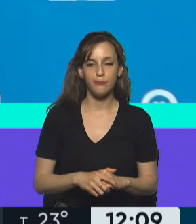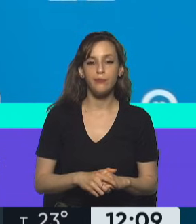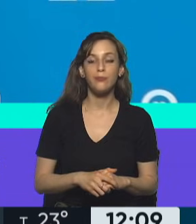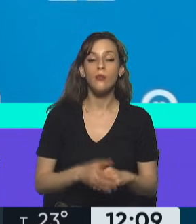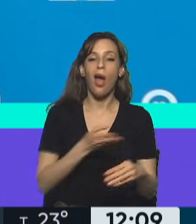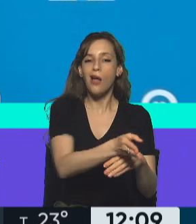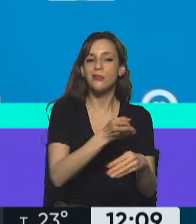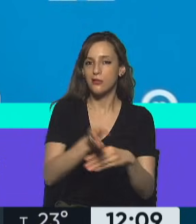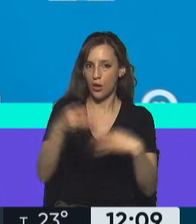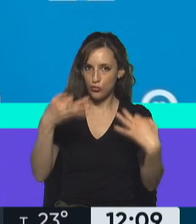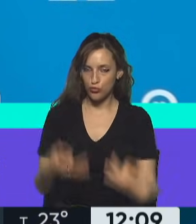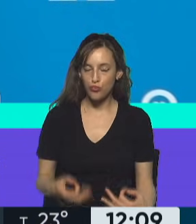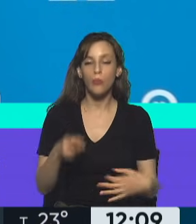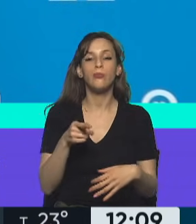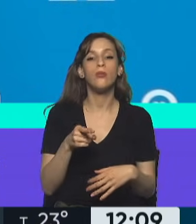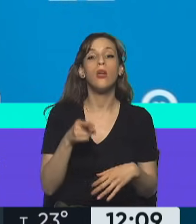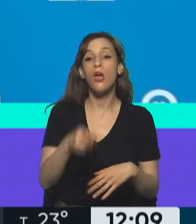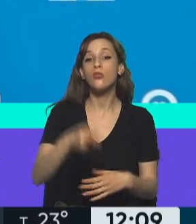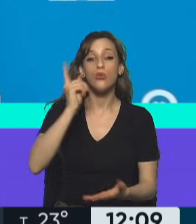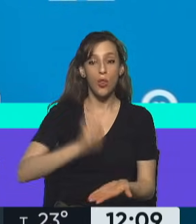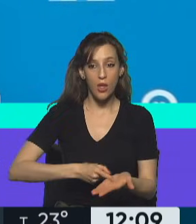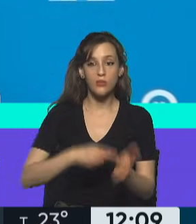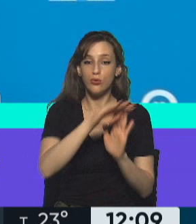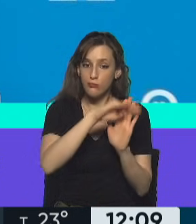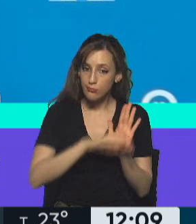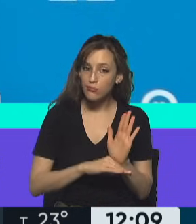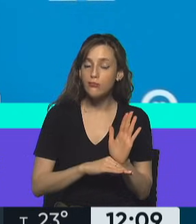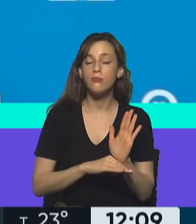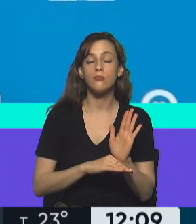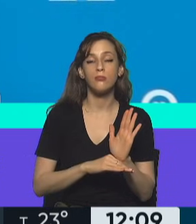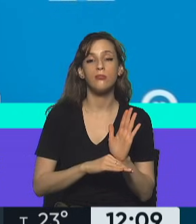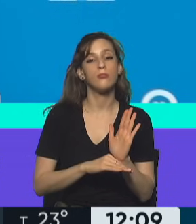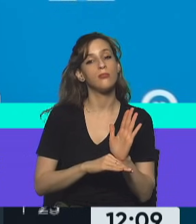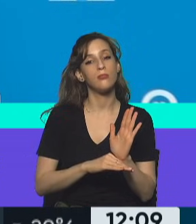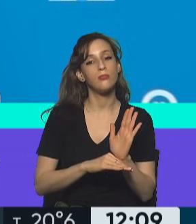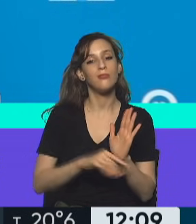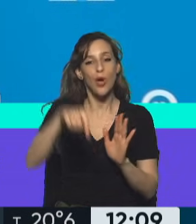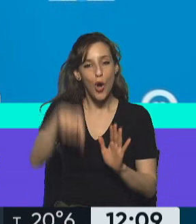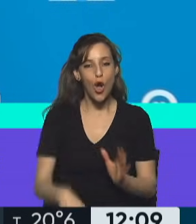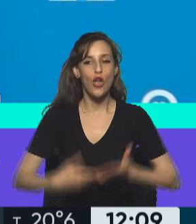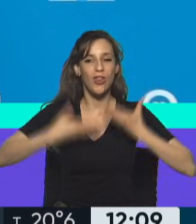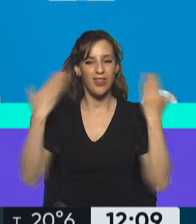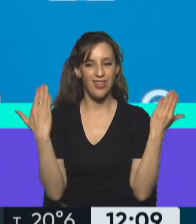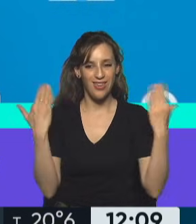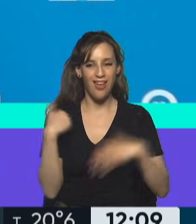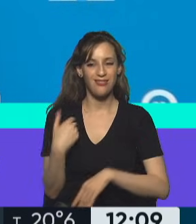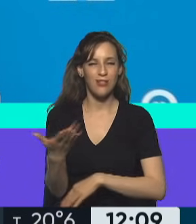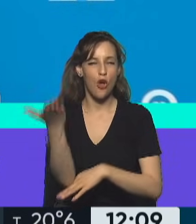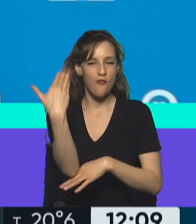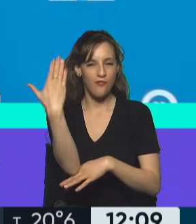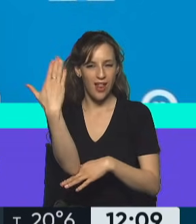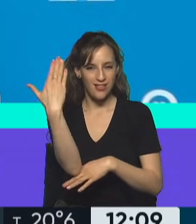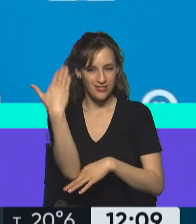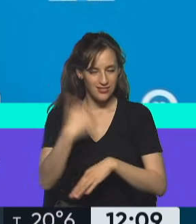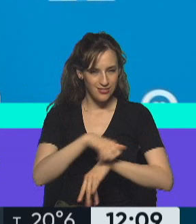Así que en el marco de esas medidas y iniciando en este día, digamos, las conferencias de prensa, lo único